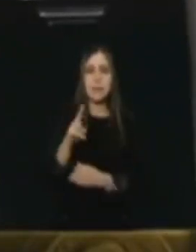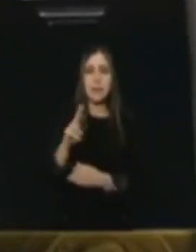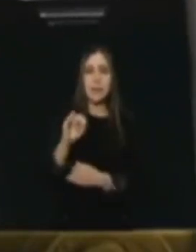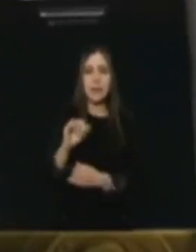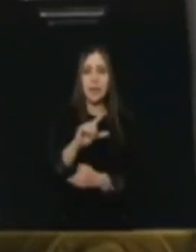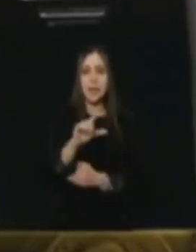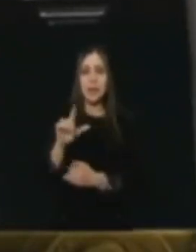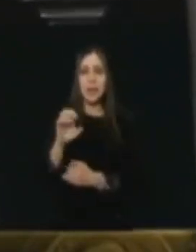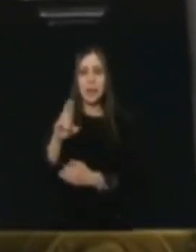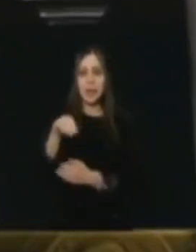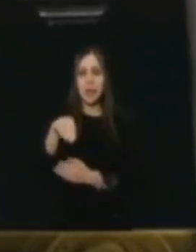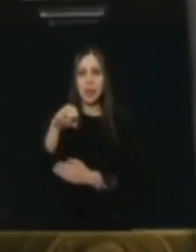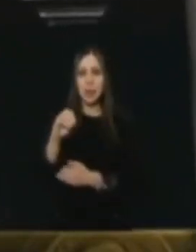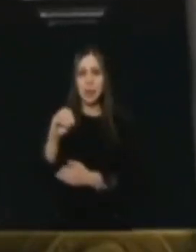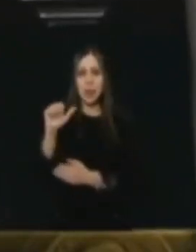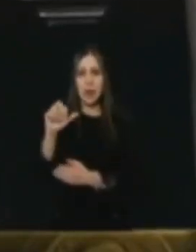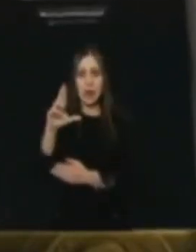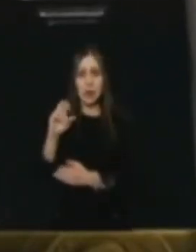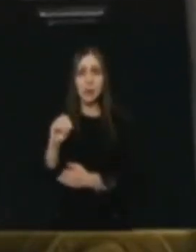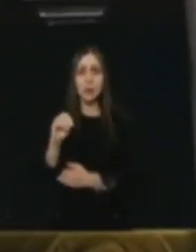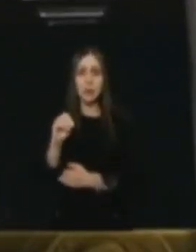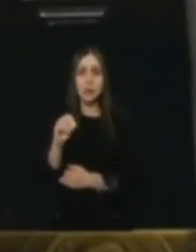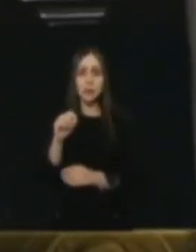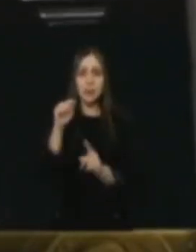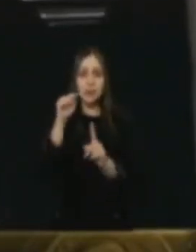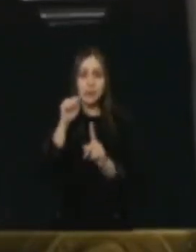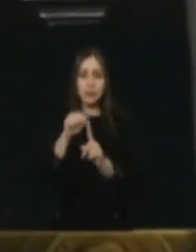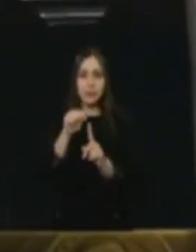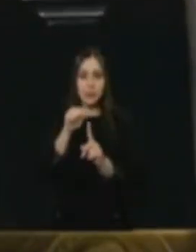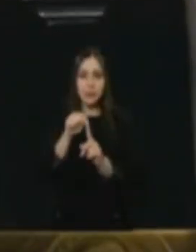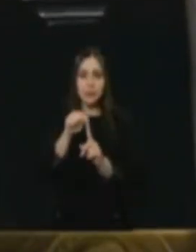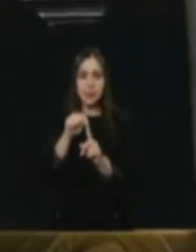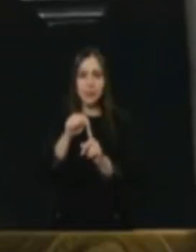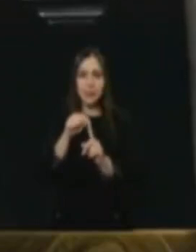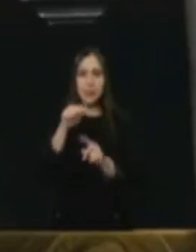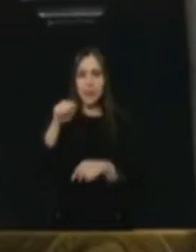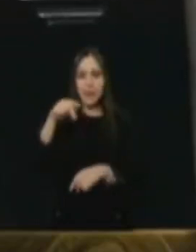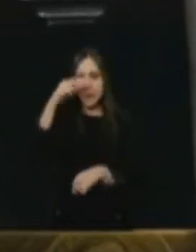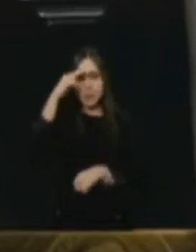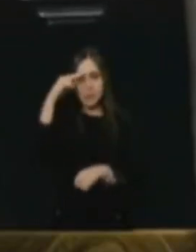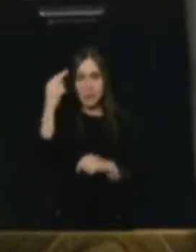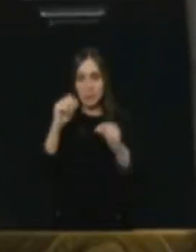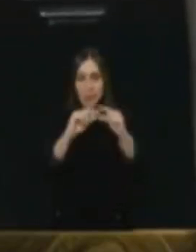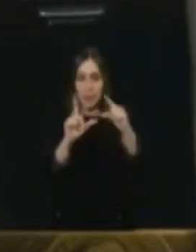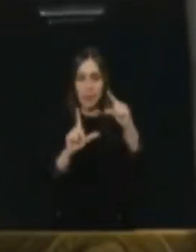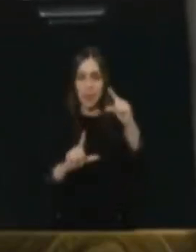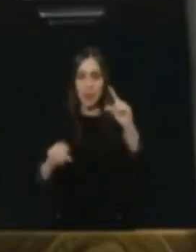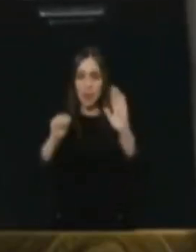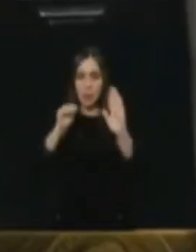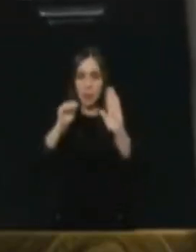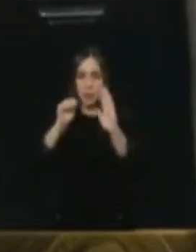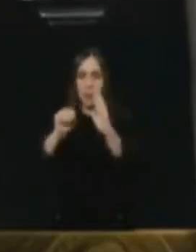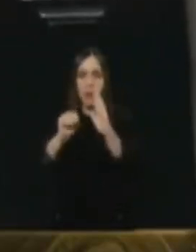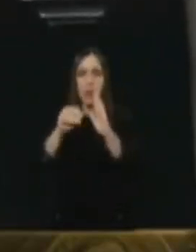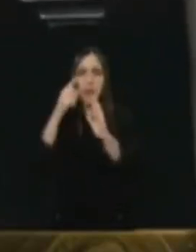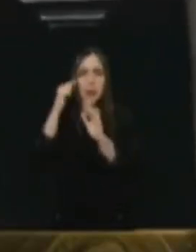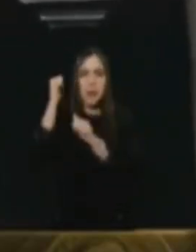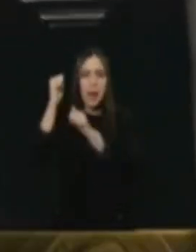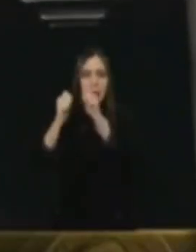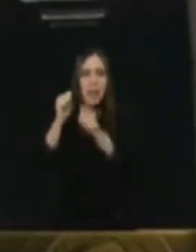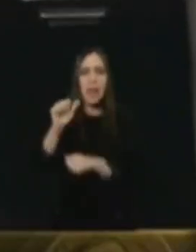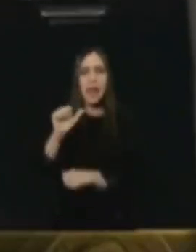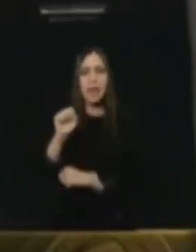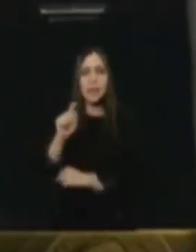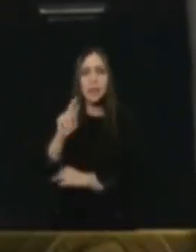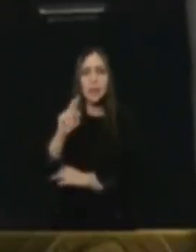puso a México en el mapa de la astrofísica moderna. Formó a jóvenes y